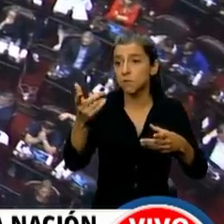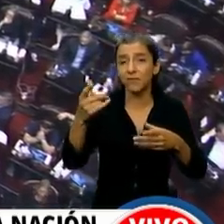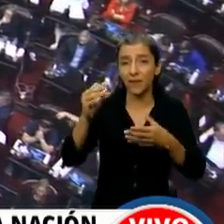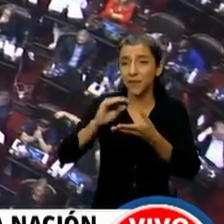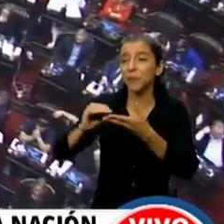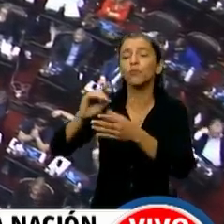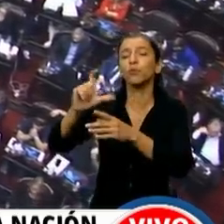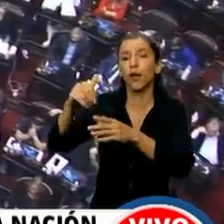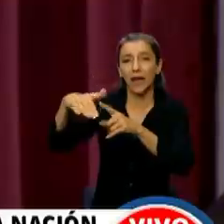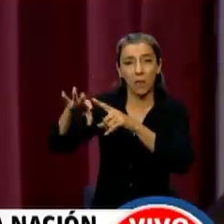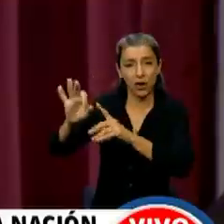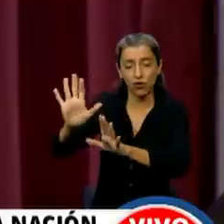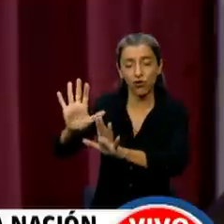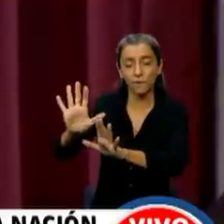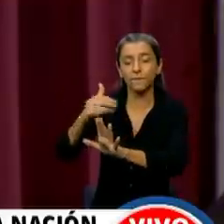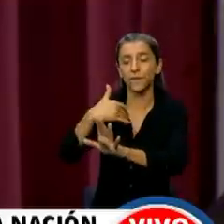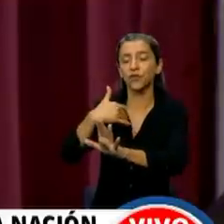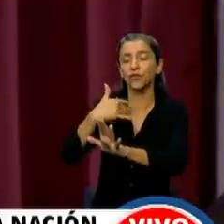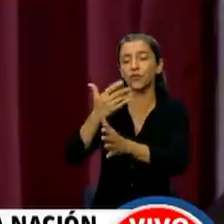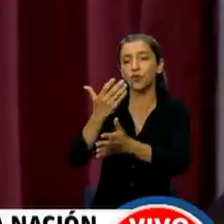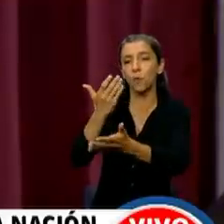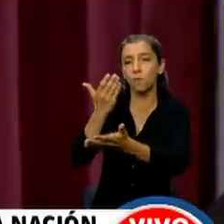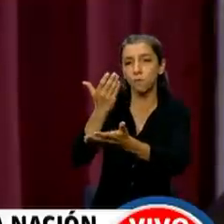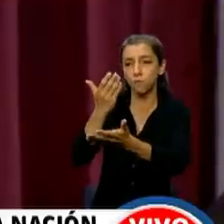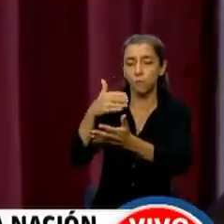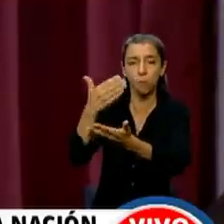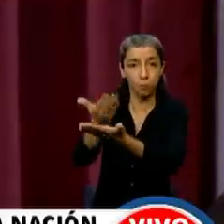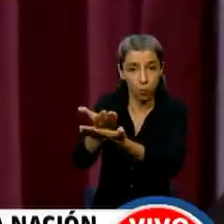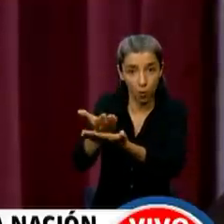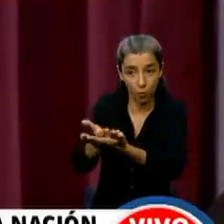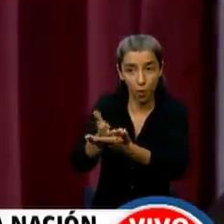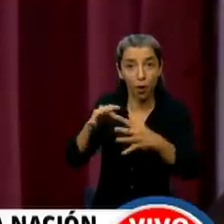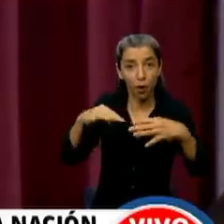cuando yo le proponga el cuerpo